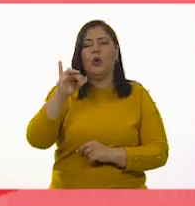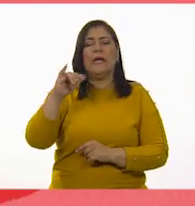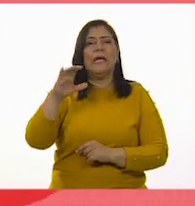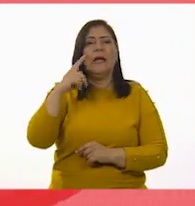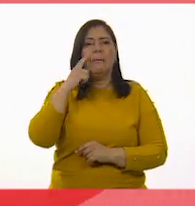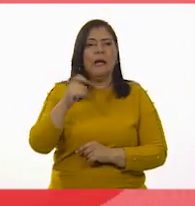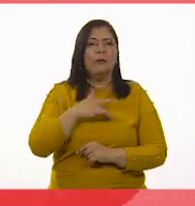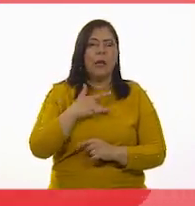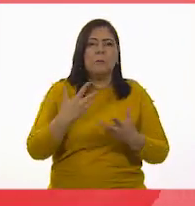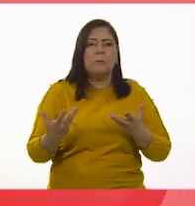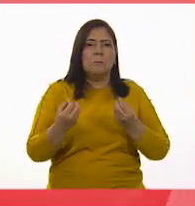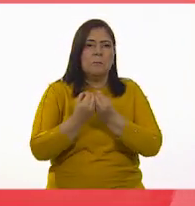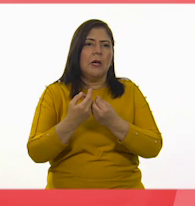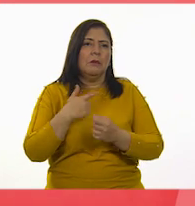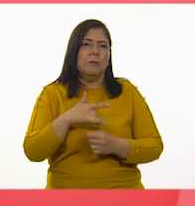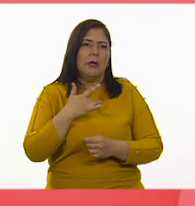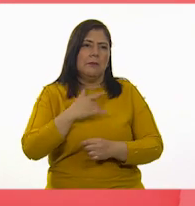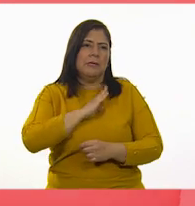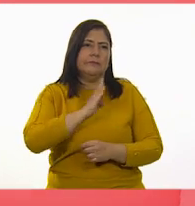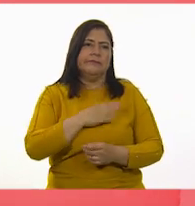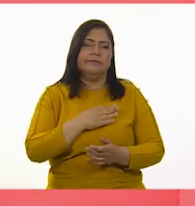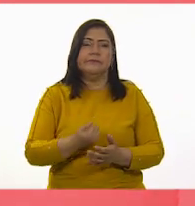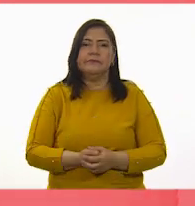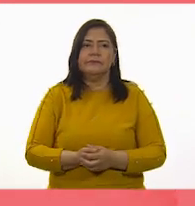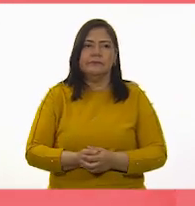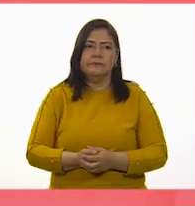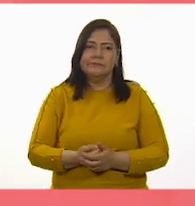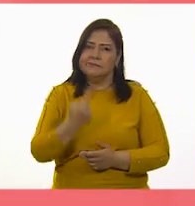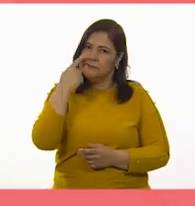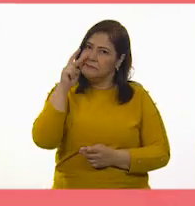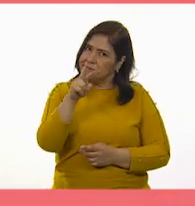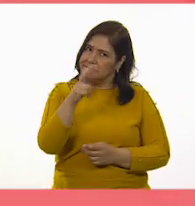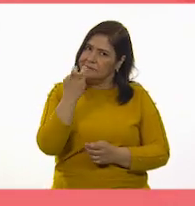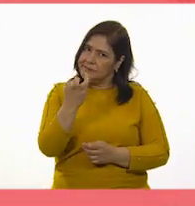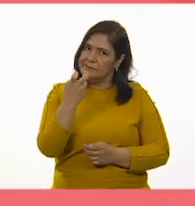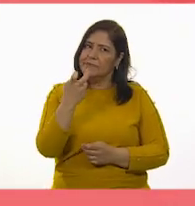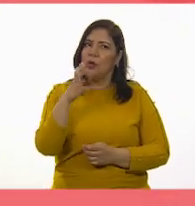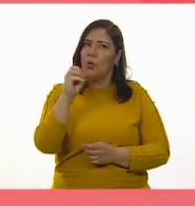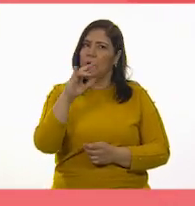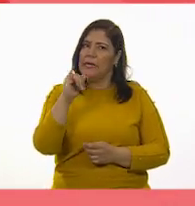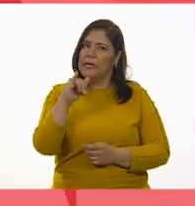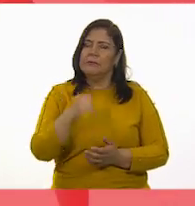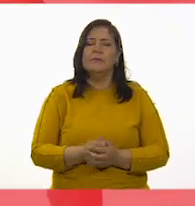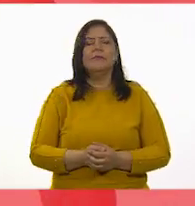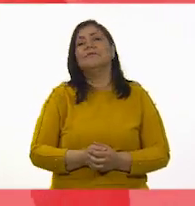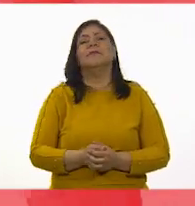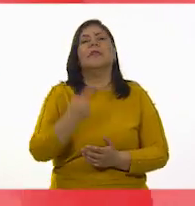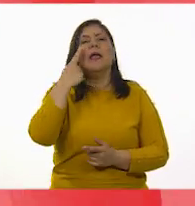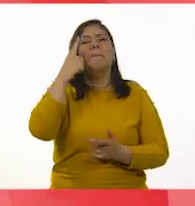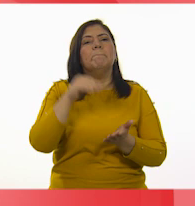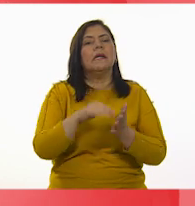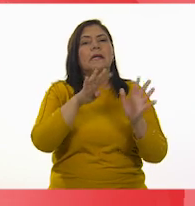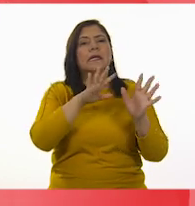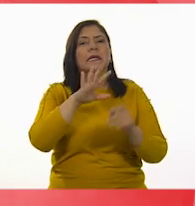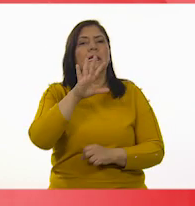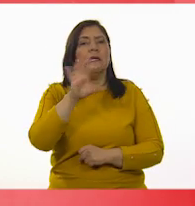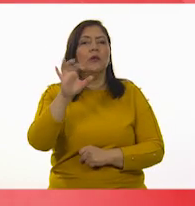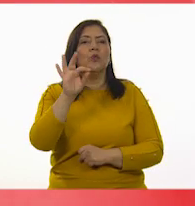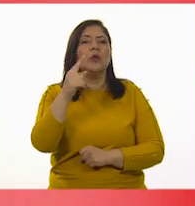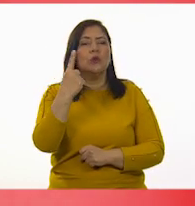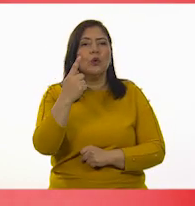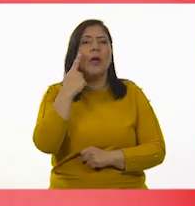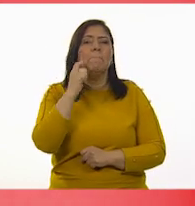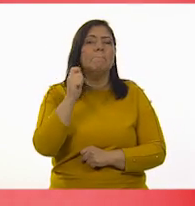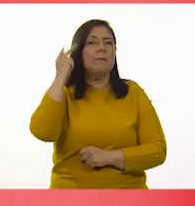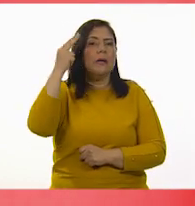de los españoles. Mira, Conín. En 1541, el virrey Antonio de